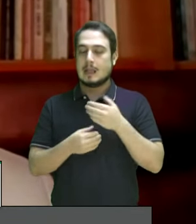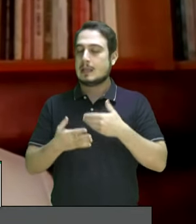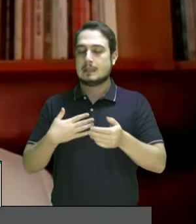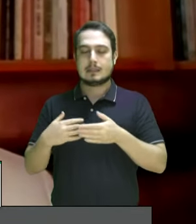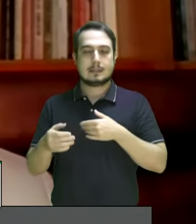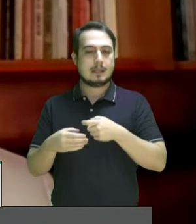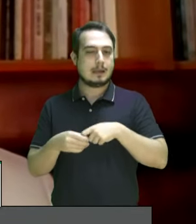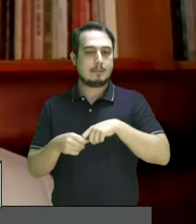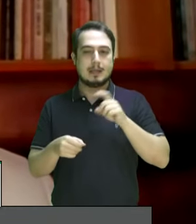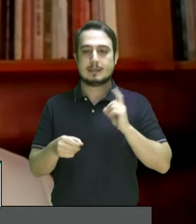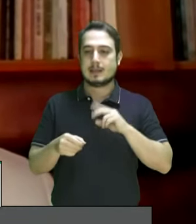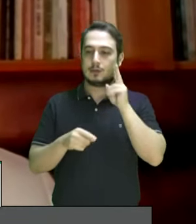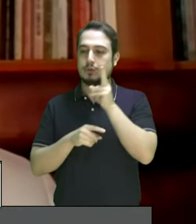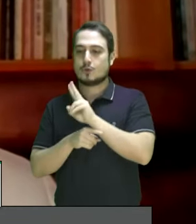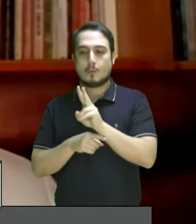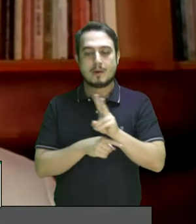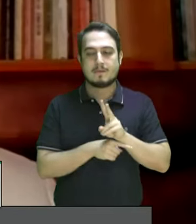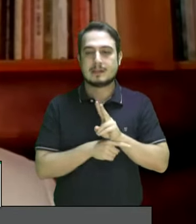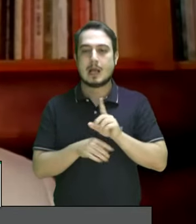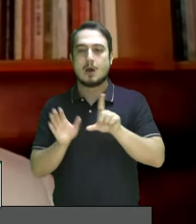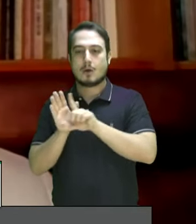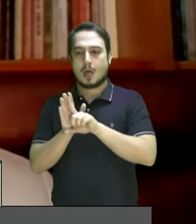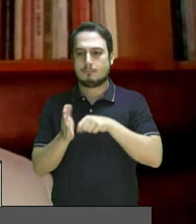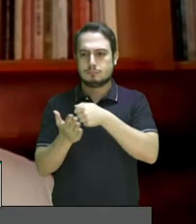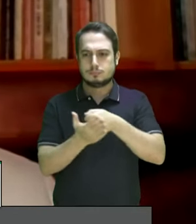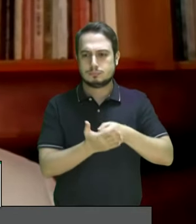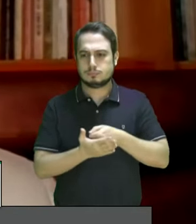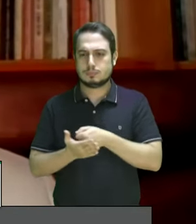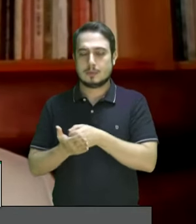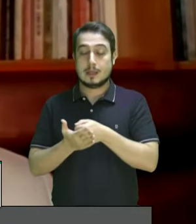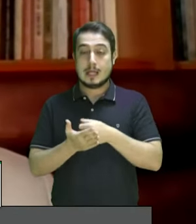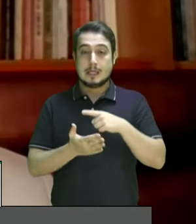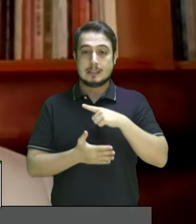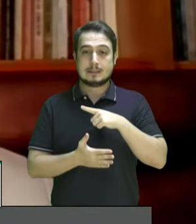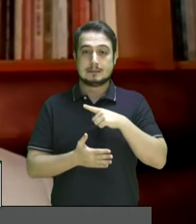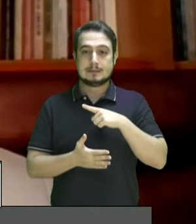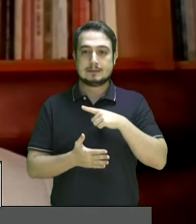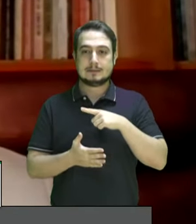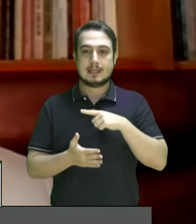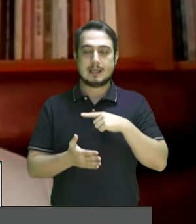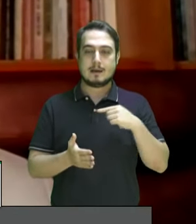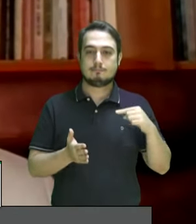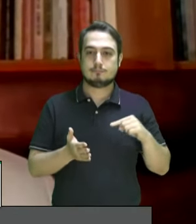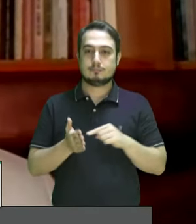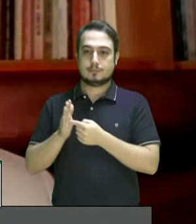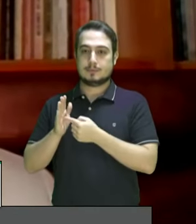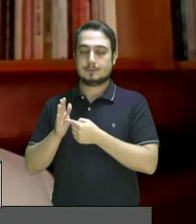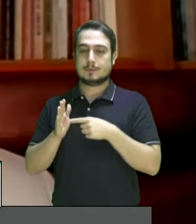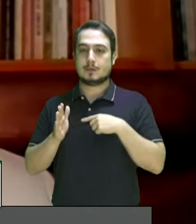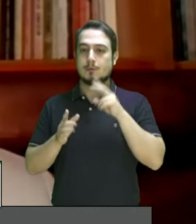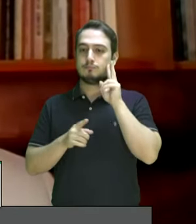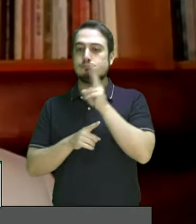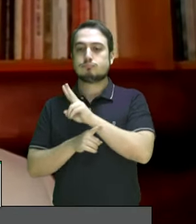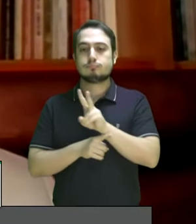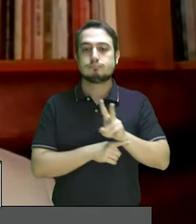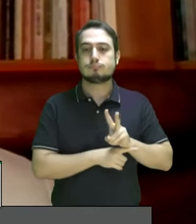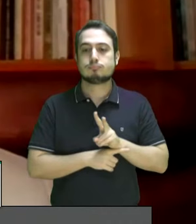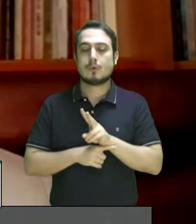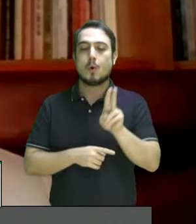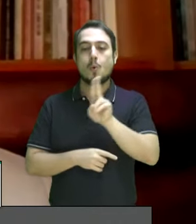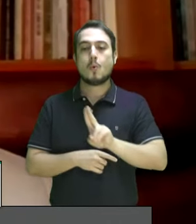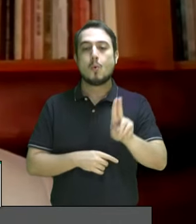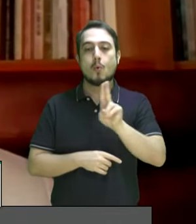supervisión de la aplicación de la ley cuenten con el mandato de investigar el uso de